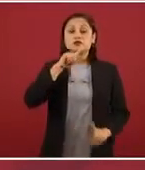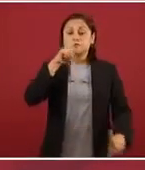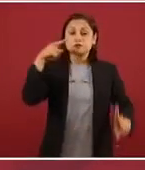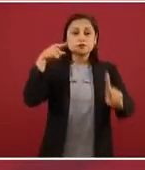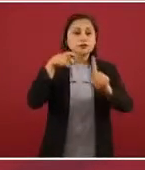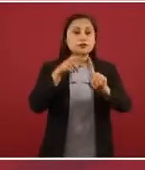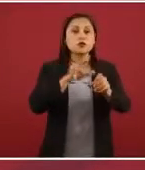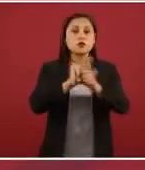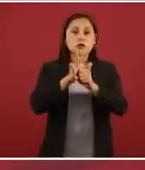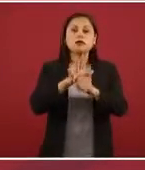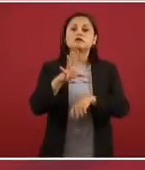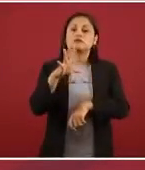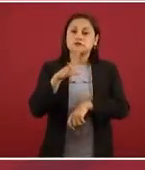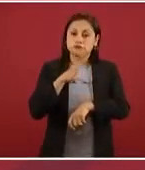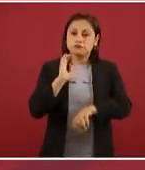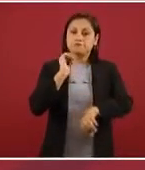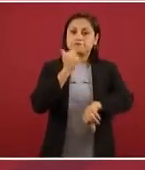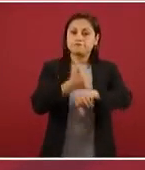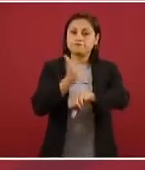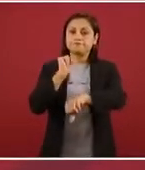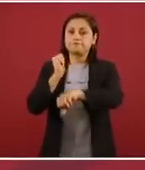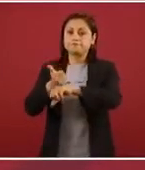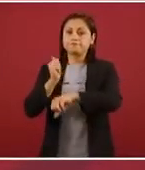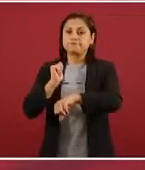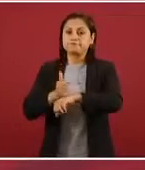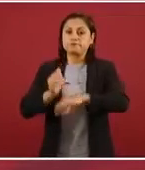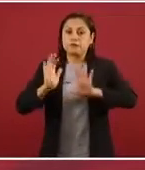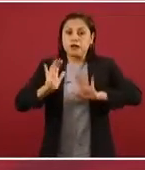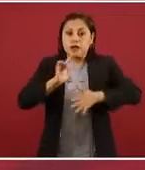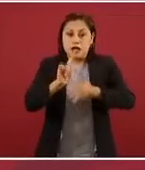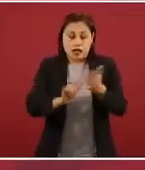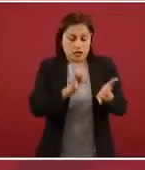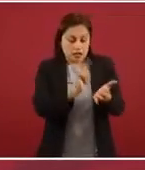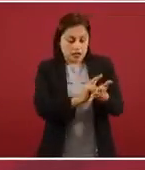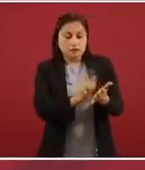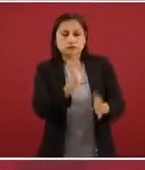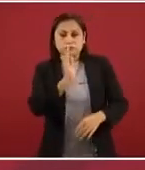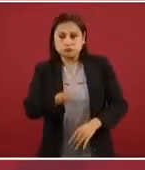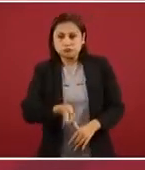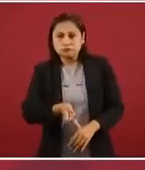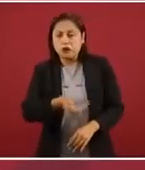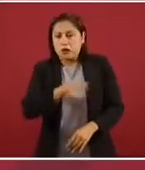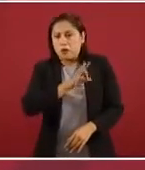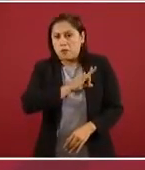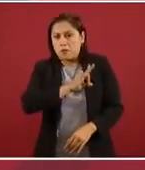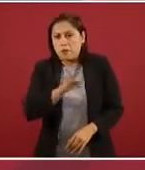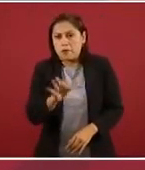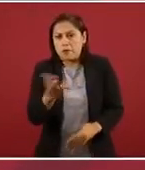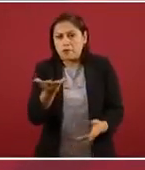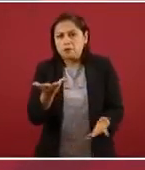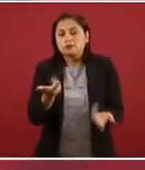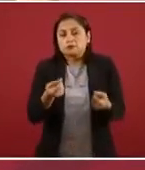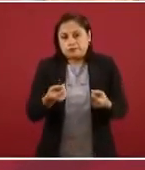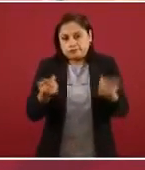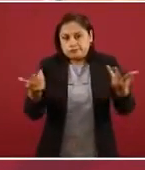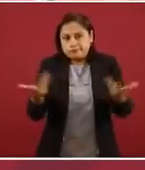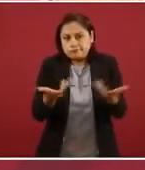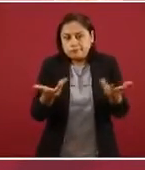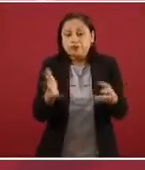si legalmente lo podemos hacer así, se hace, porque lo que necesitamos es